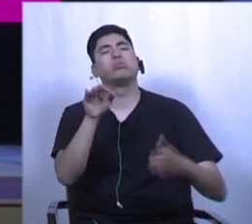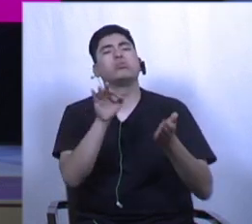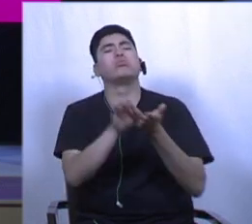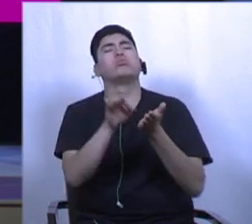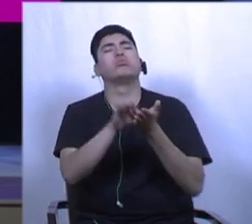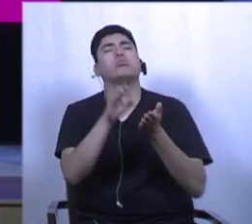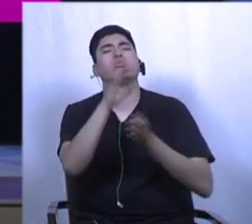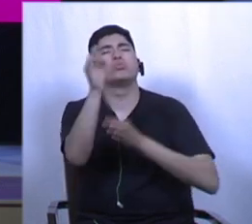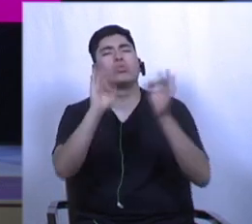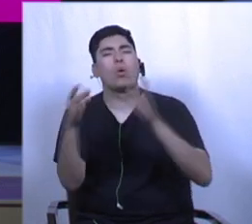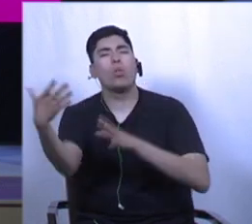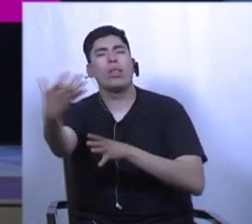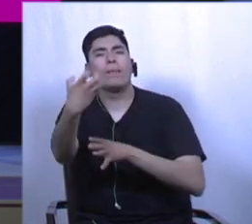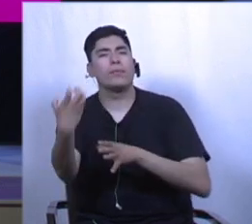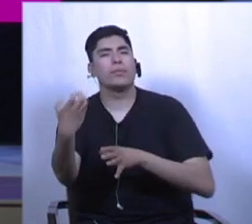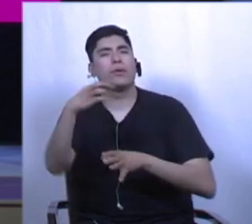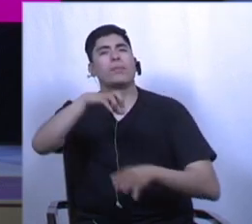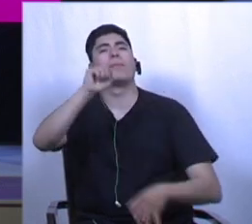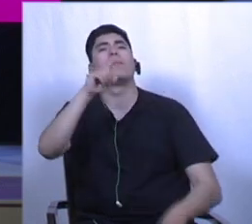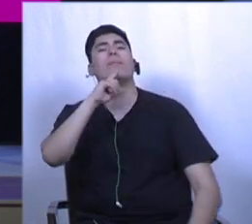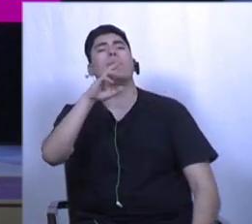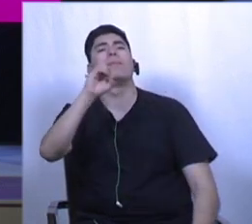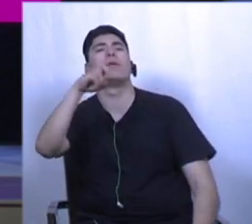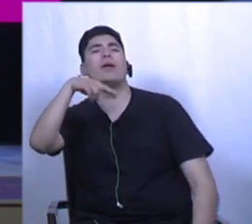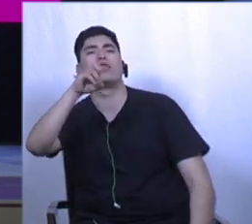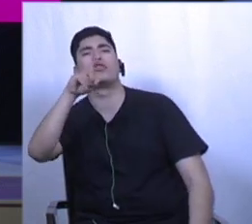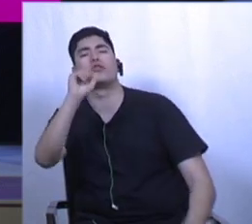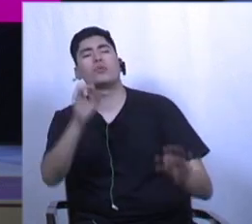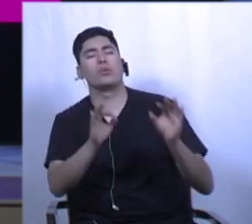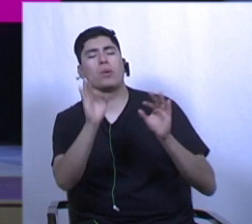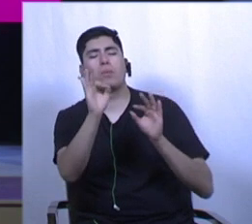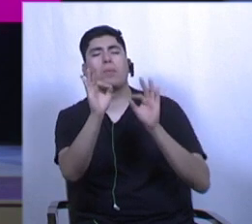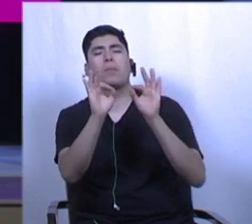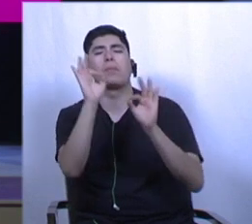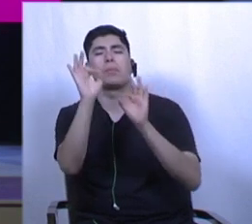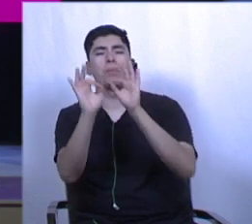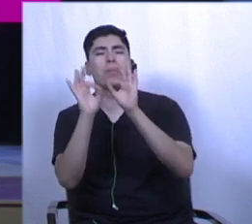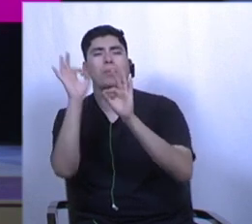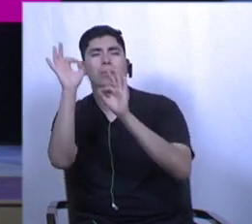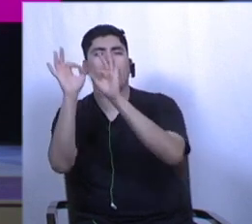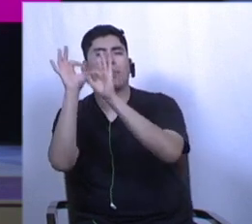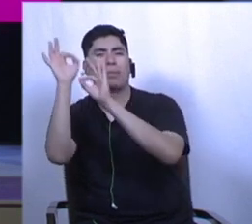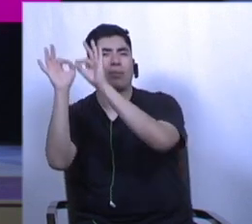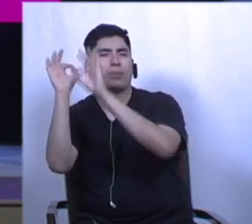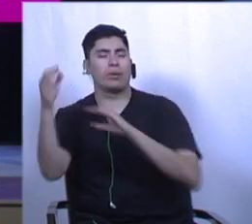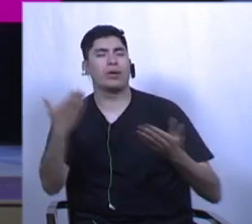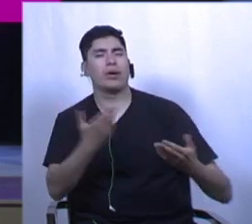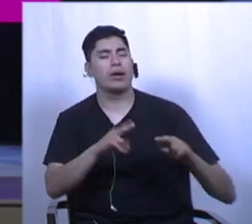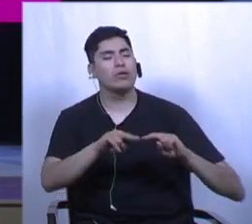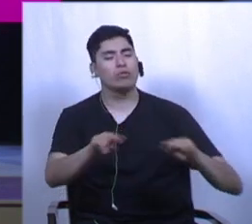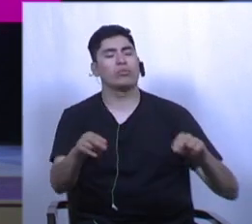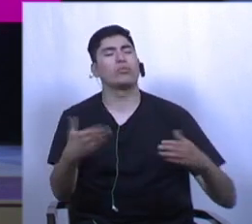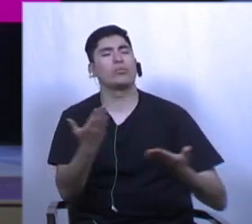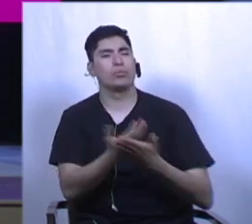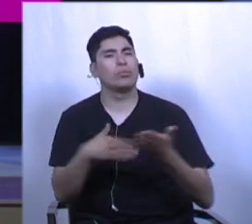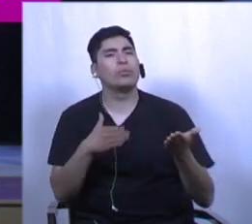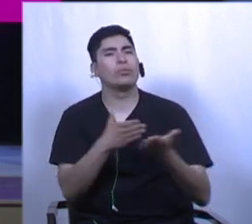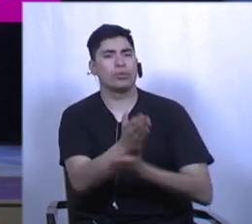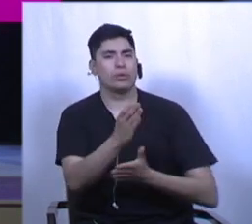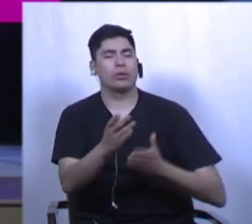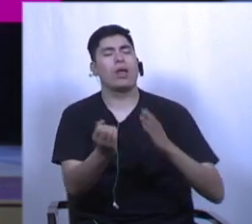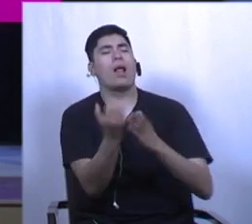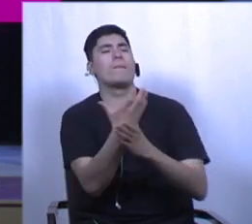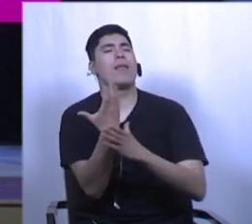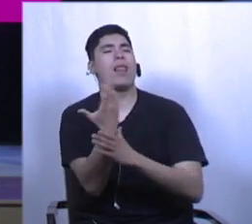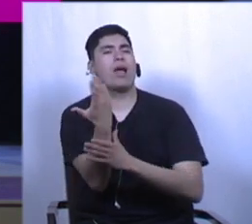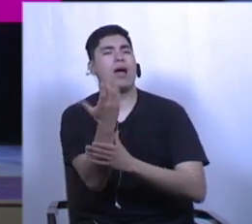permite capturar estos patrones que se vieron en los estudios iniciales, pero también integrando plantas y animales y otros